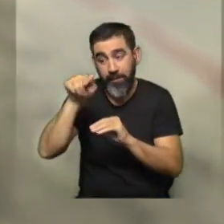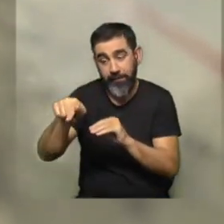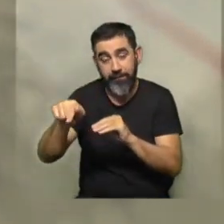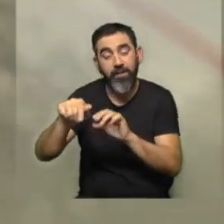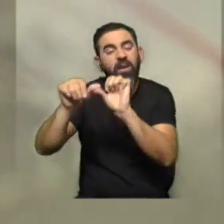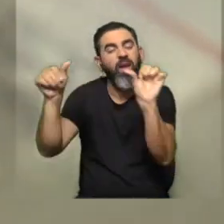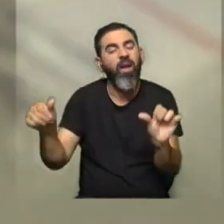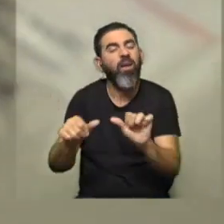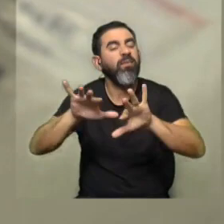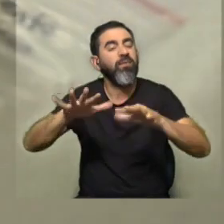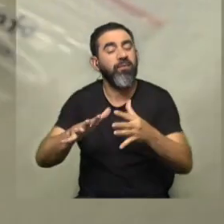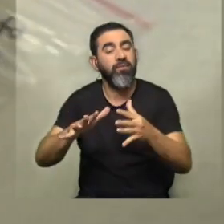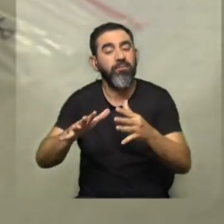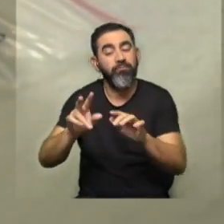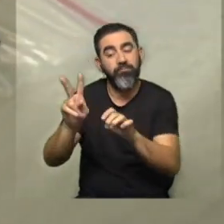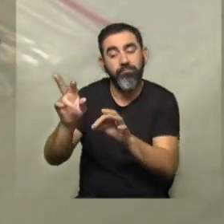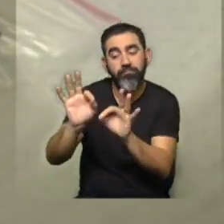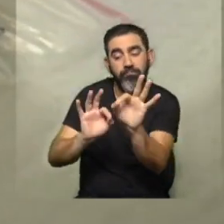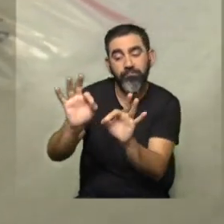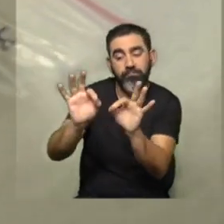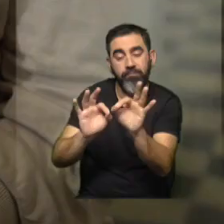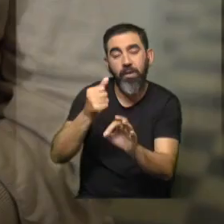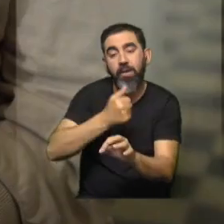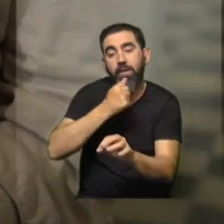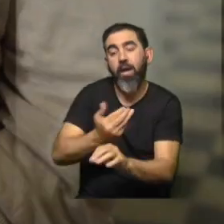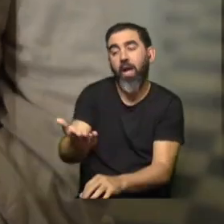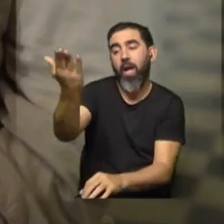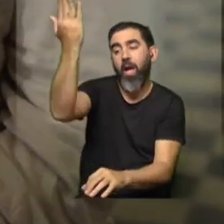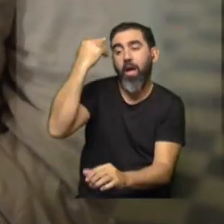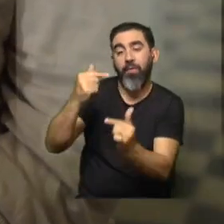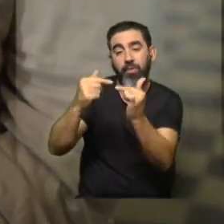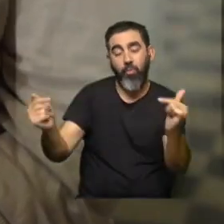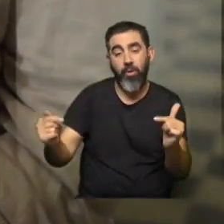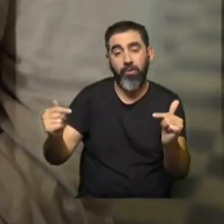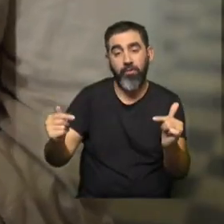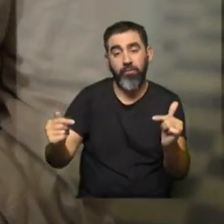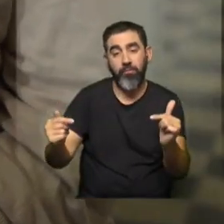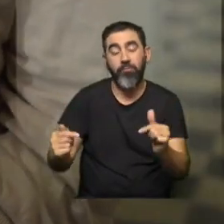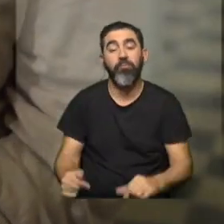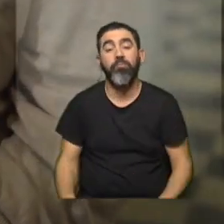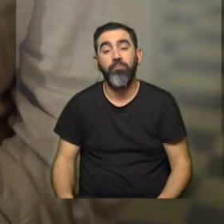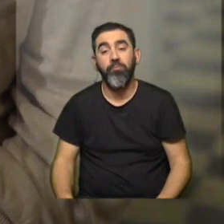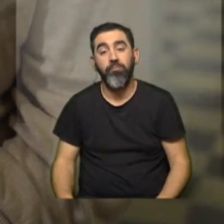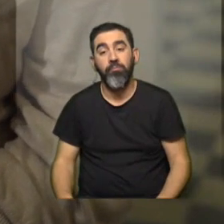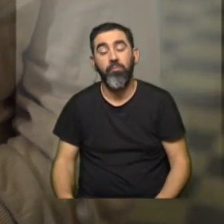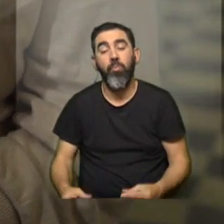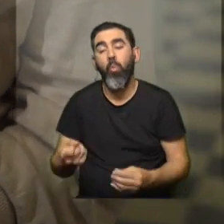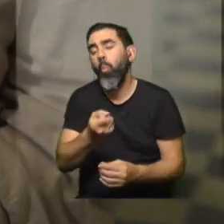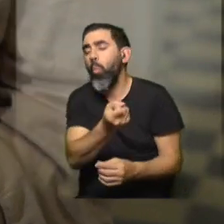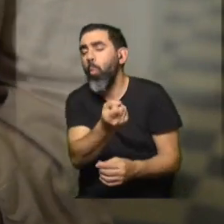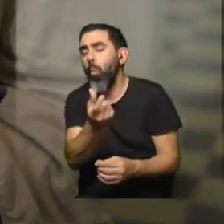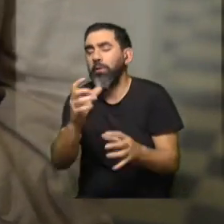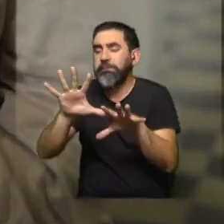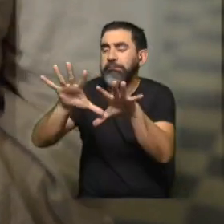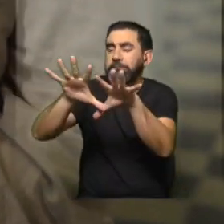lo que hace es poder medir la antigüedad de un objeto a partir de cuánto se deterioró